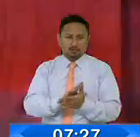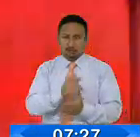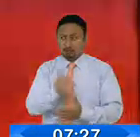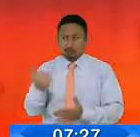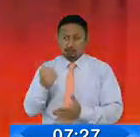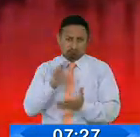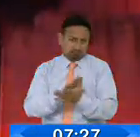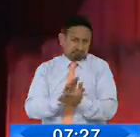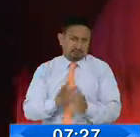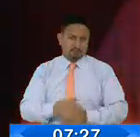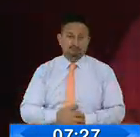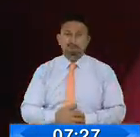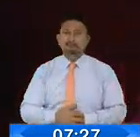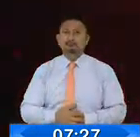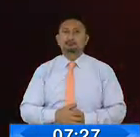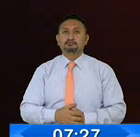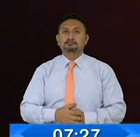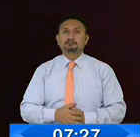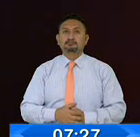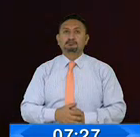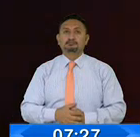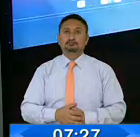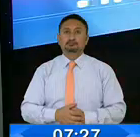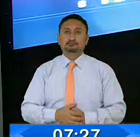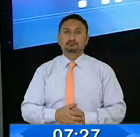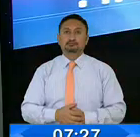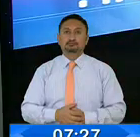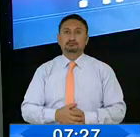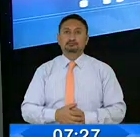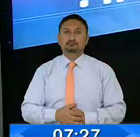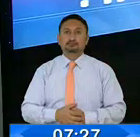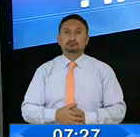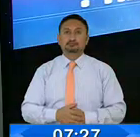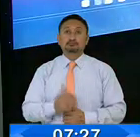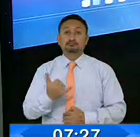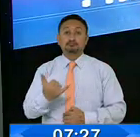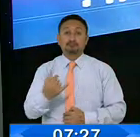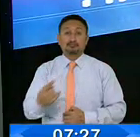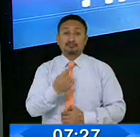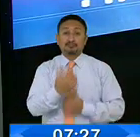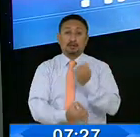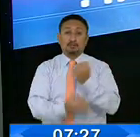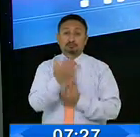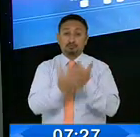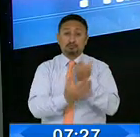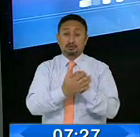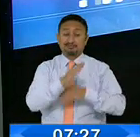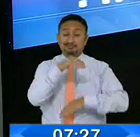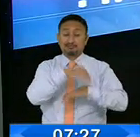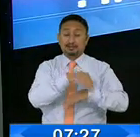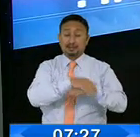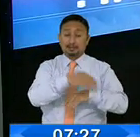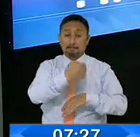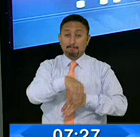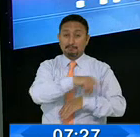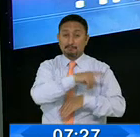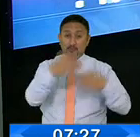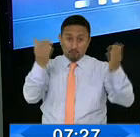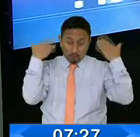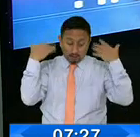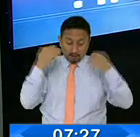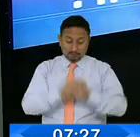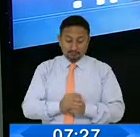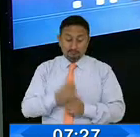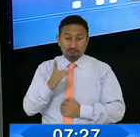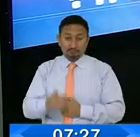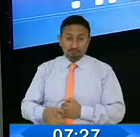realmente. Informó Adriana Peralta. Y este incendio que se produjo en la tarde de miércoles allá en la ciudad de Guayaquil, en la vía